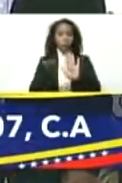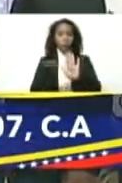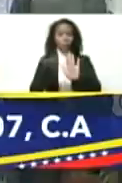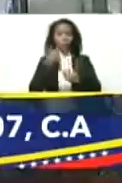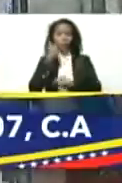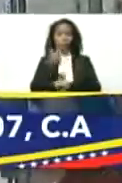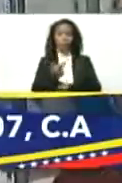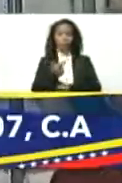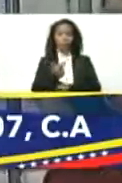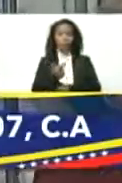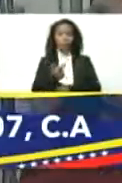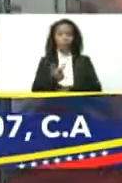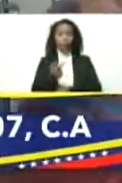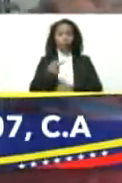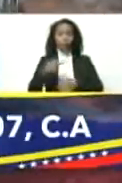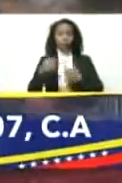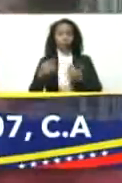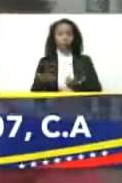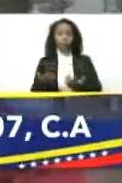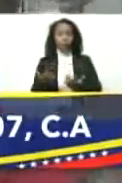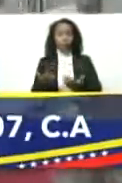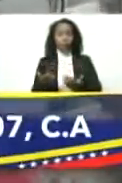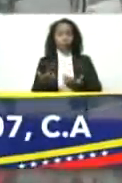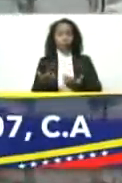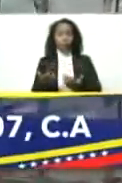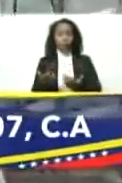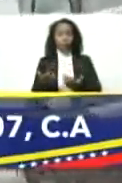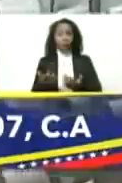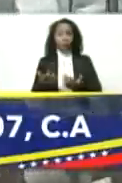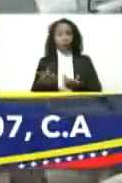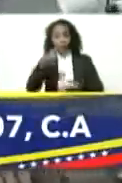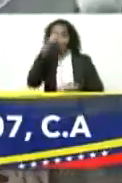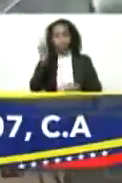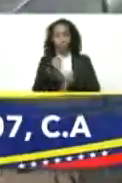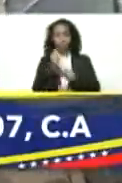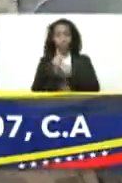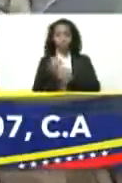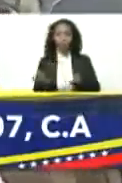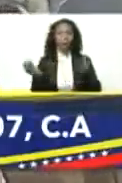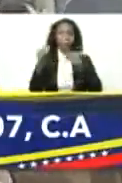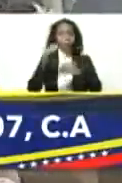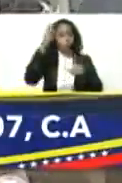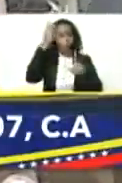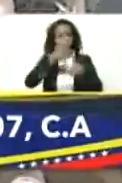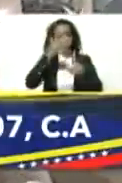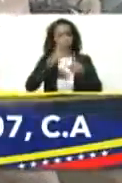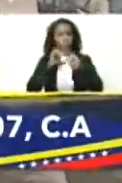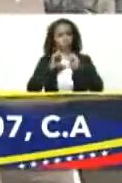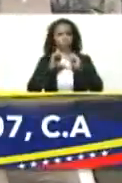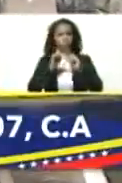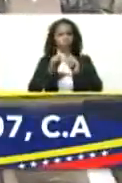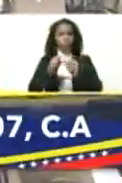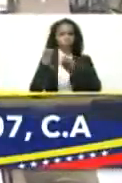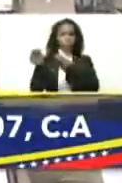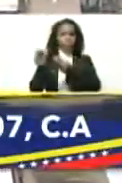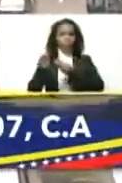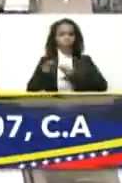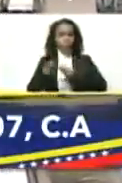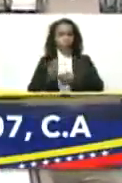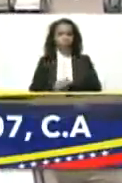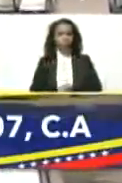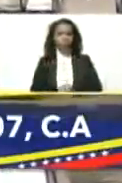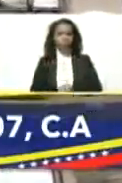destacar la importancia que para la gestión, de acuerdo a las instrucciones que usted permanentemente nos gira,